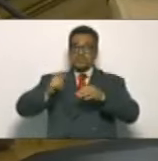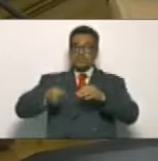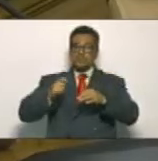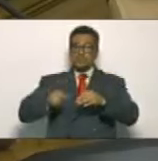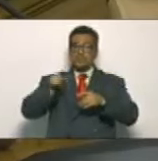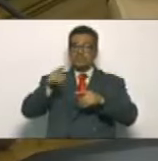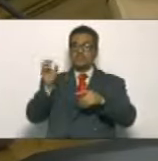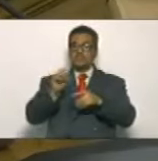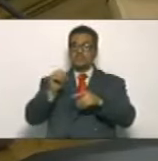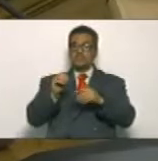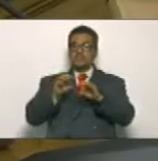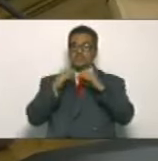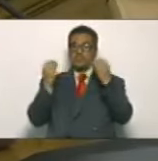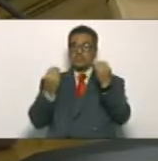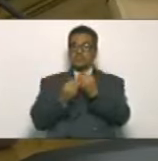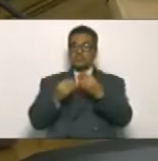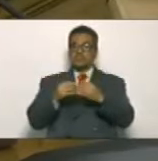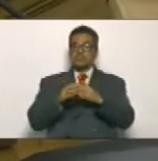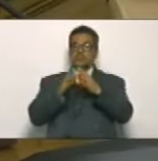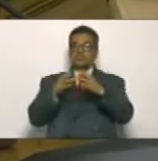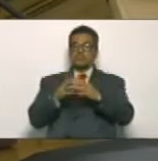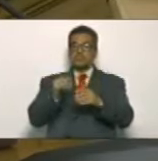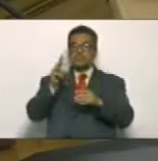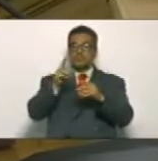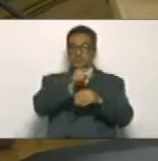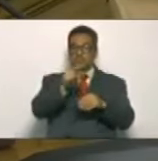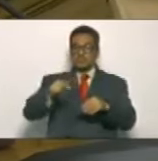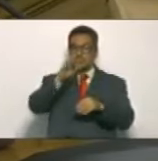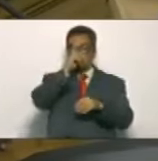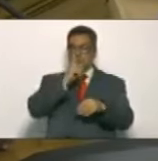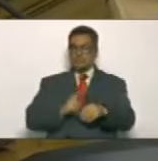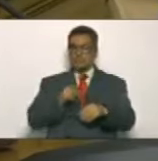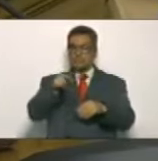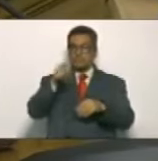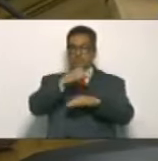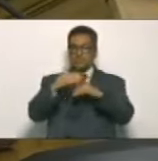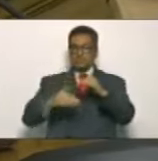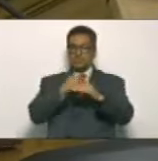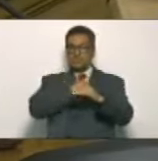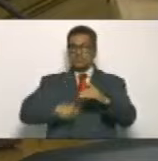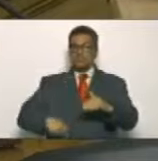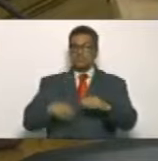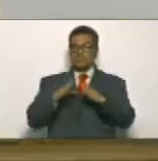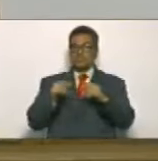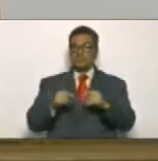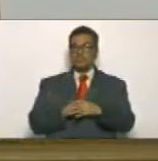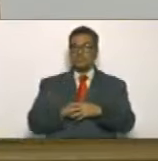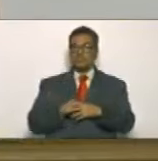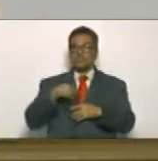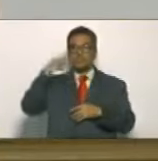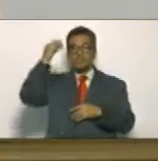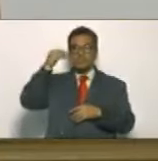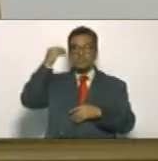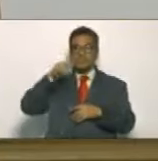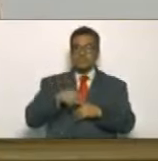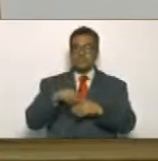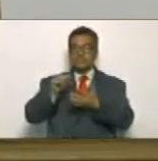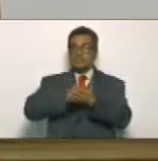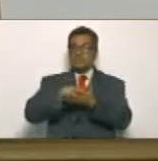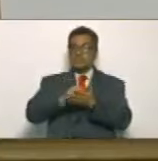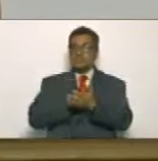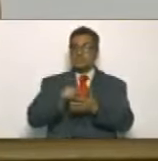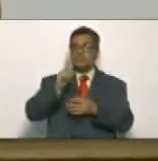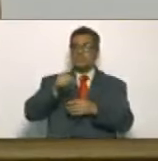fines de lucro u organizaciones de personas con discapacidad. Es todo, ciudadana vicepresidenta. En consideración al artículo.